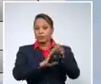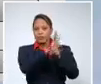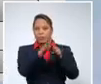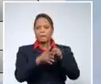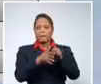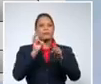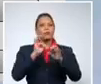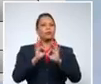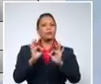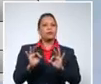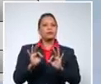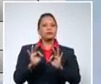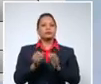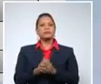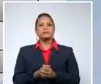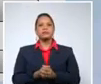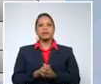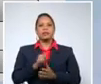pues sea de